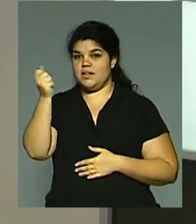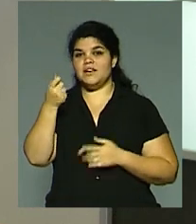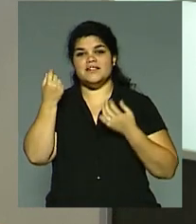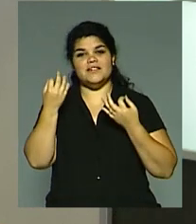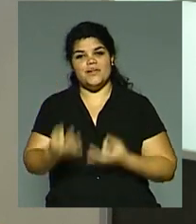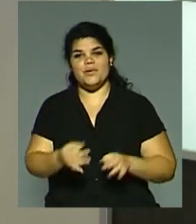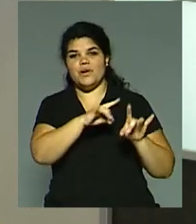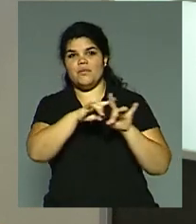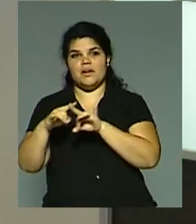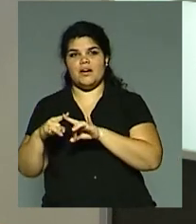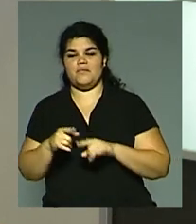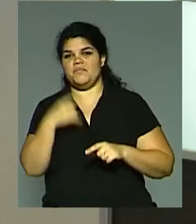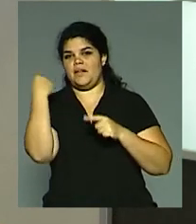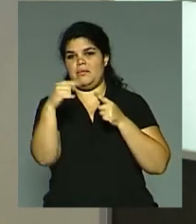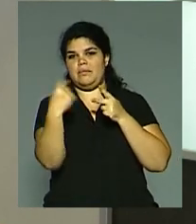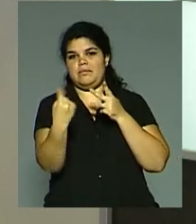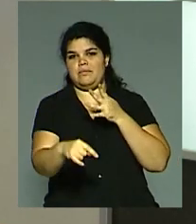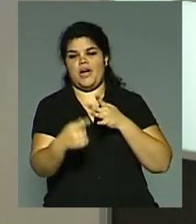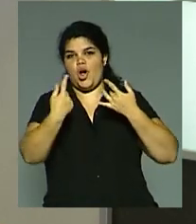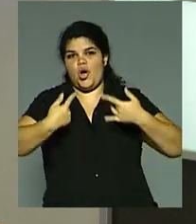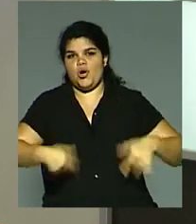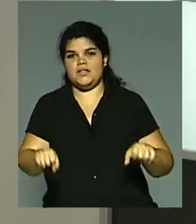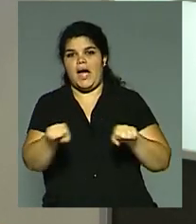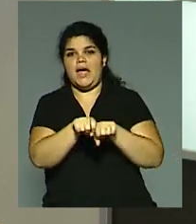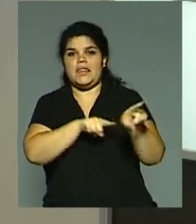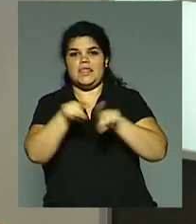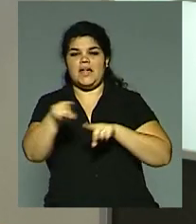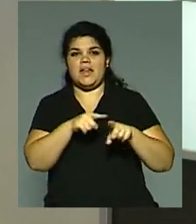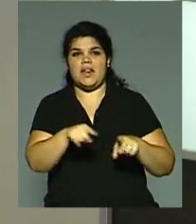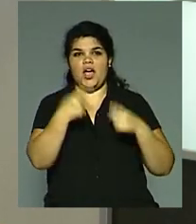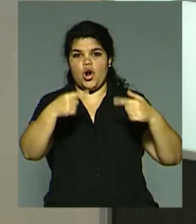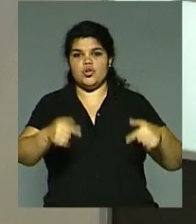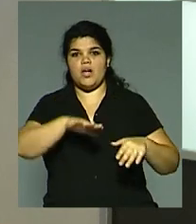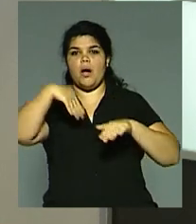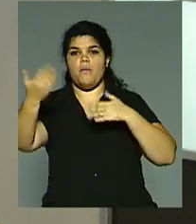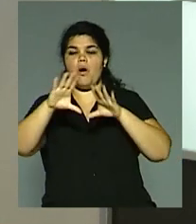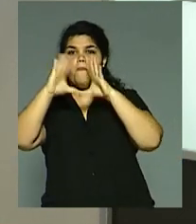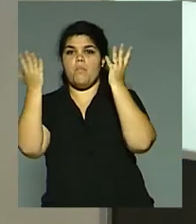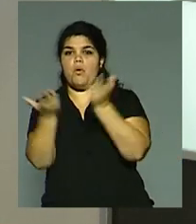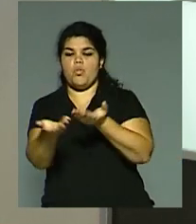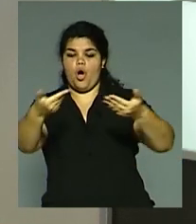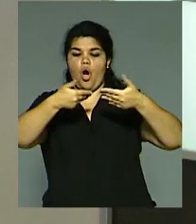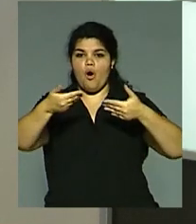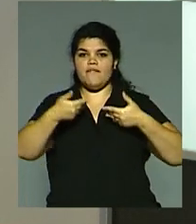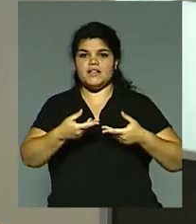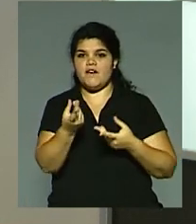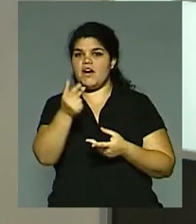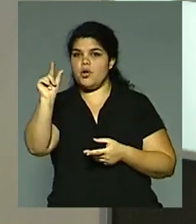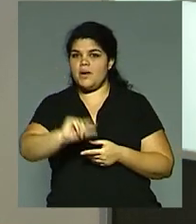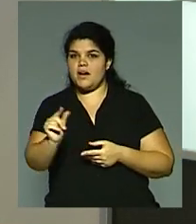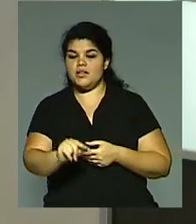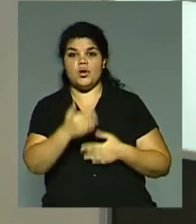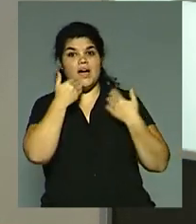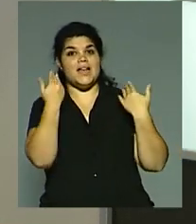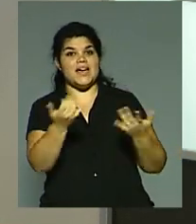las páginas, ya sea Alibaba, Amazon, estas que nos ofrecen productos de otras partes del mundo a un precio muy accesible. Muchísimas gracias, Ariel, por la